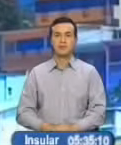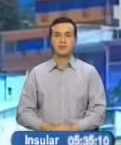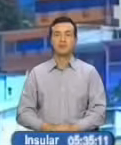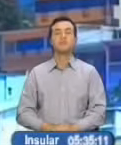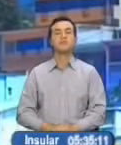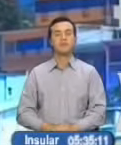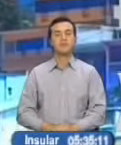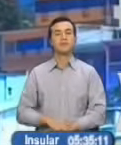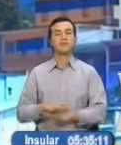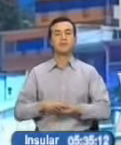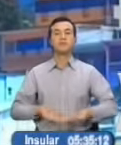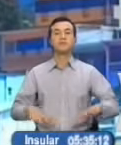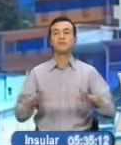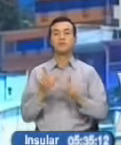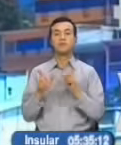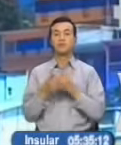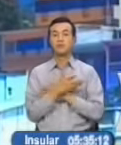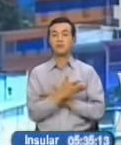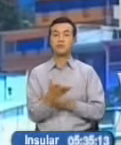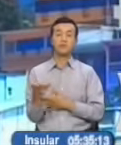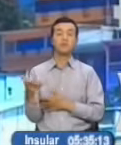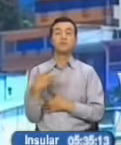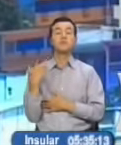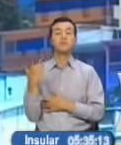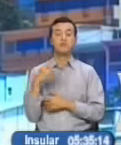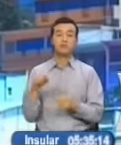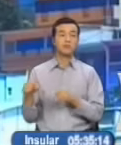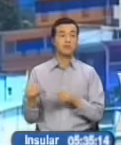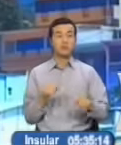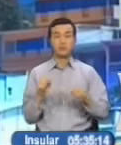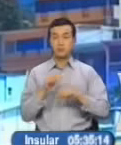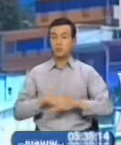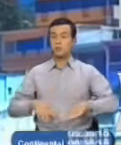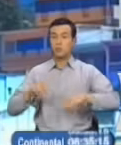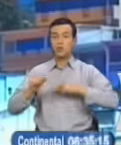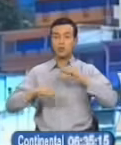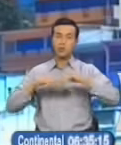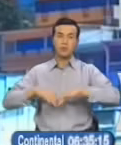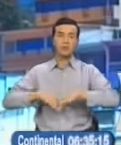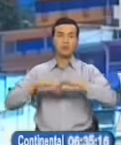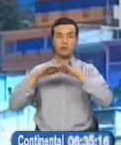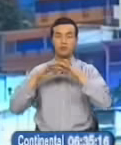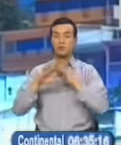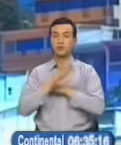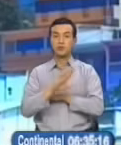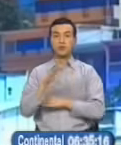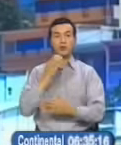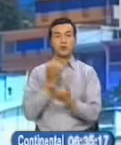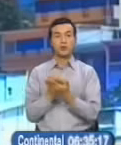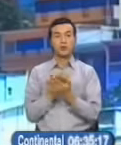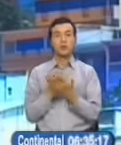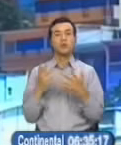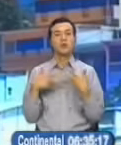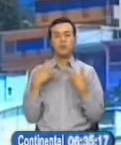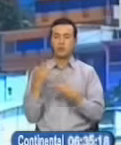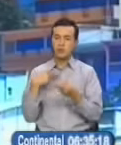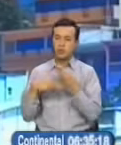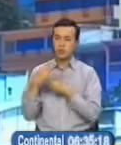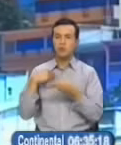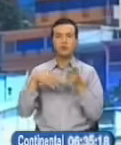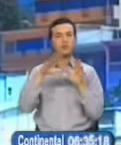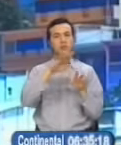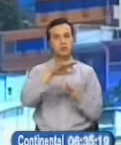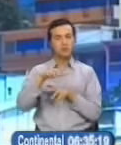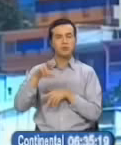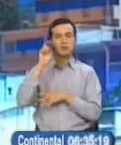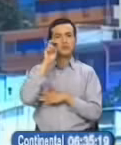Mientras tanto, las poblaciones afectadas por el movimiento telúrico empiezan poco a poco a levantarse y a reactivar sus economías a través del comercio, la agricultura,